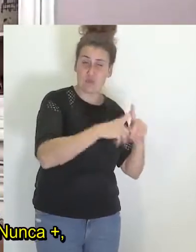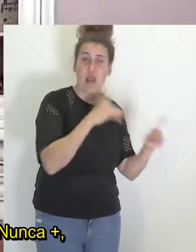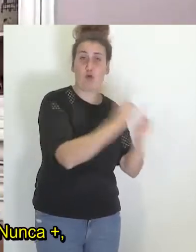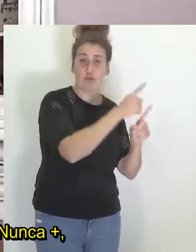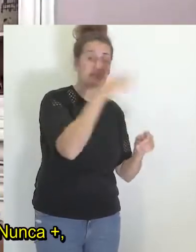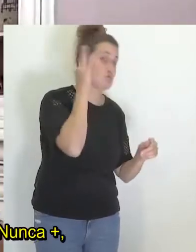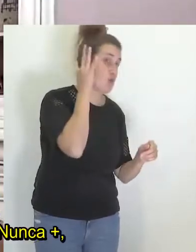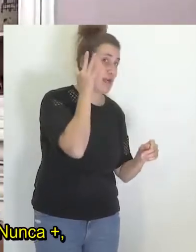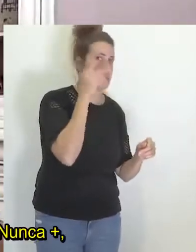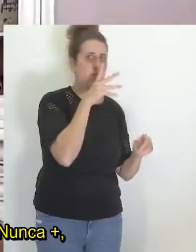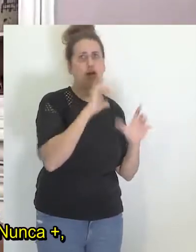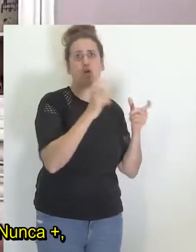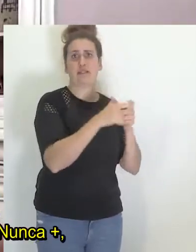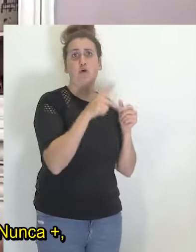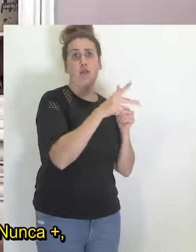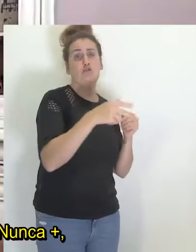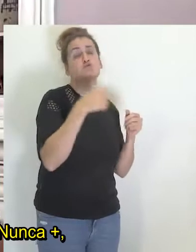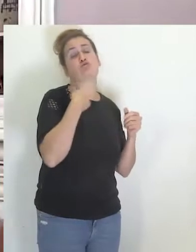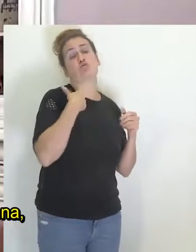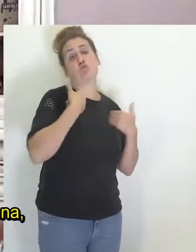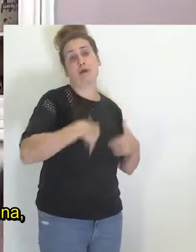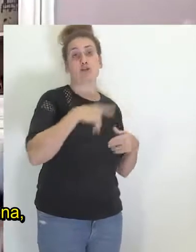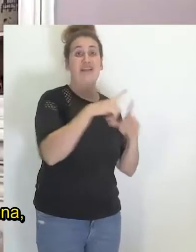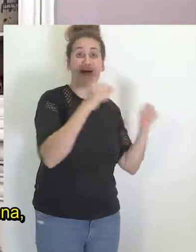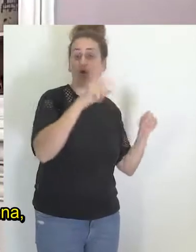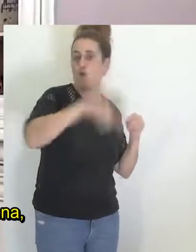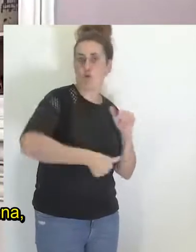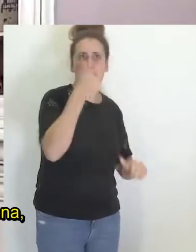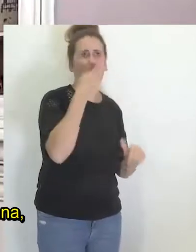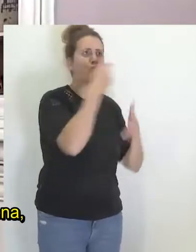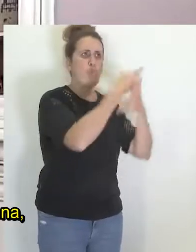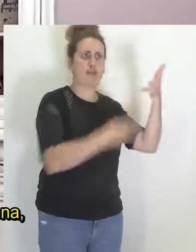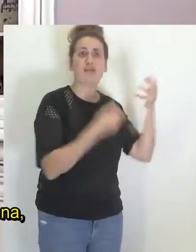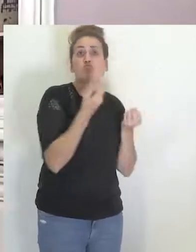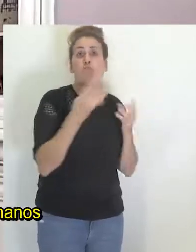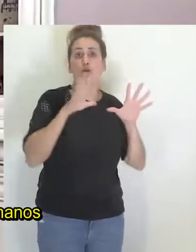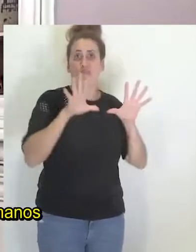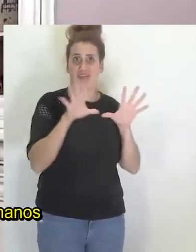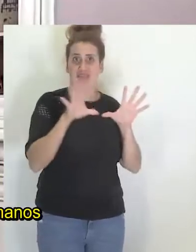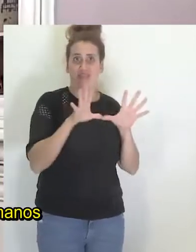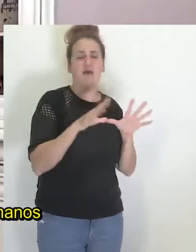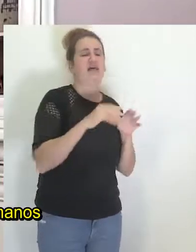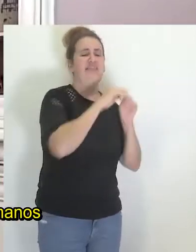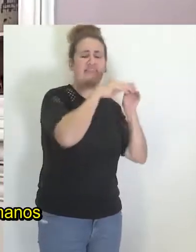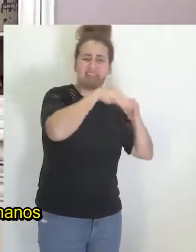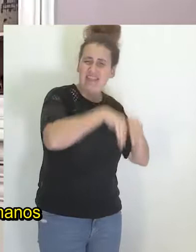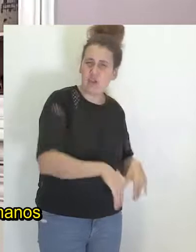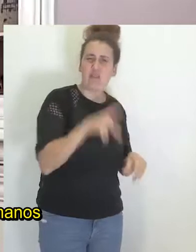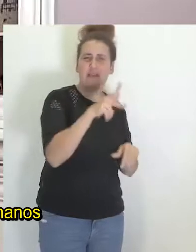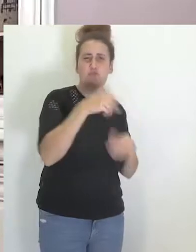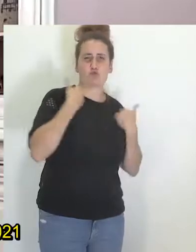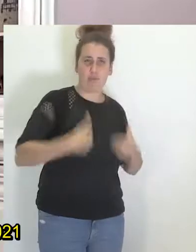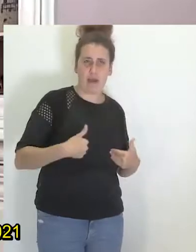decimos, por el colectivo de derechos humanos Nicaragua Nunca Más, y un boletín que merece la pena, el boletín número 10, Deterioro de los Derechos Humanos en